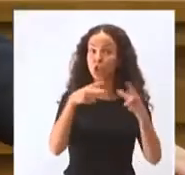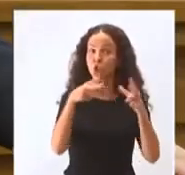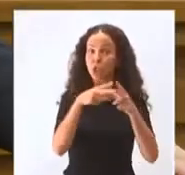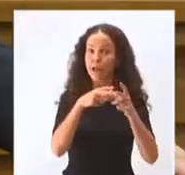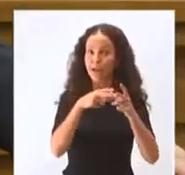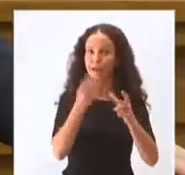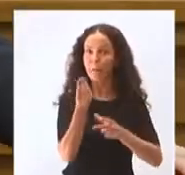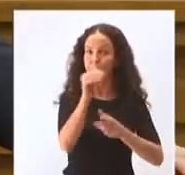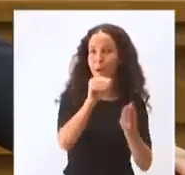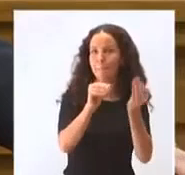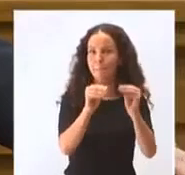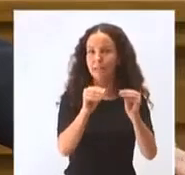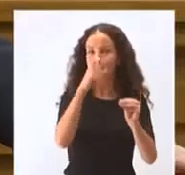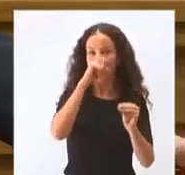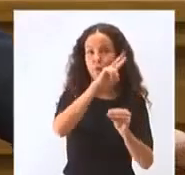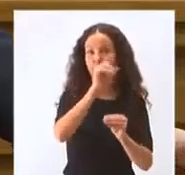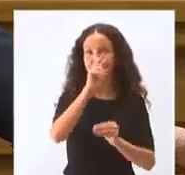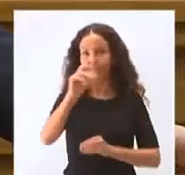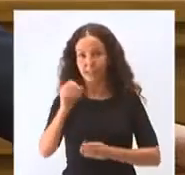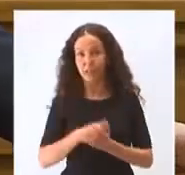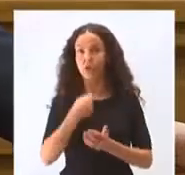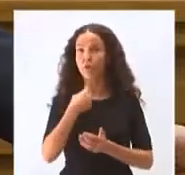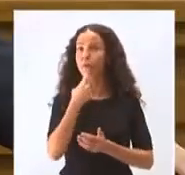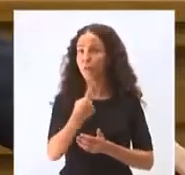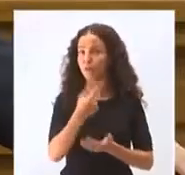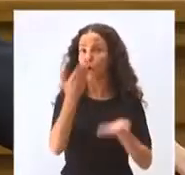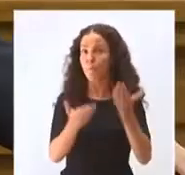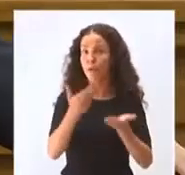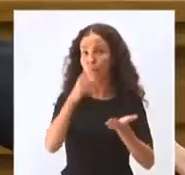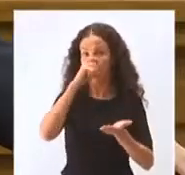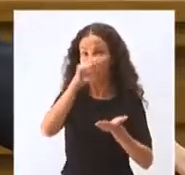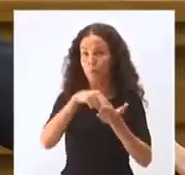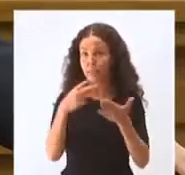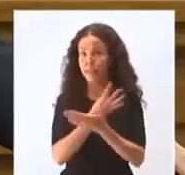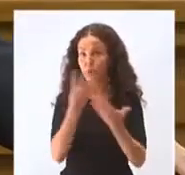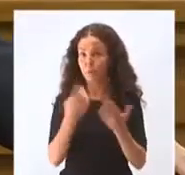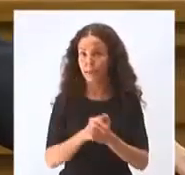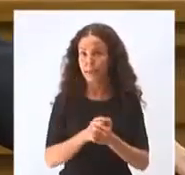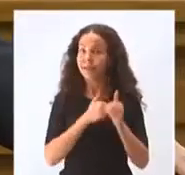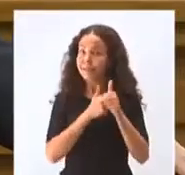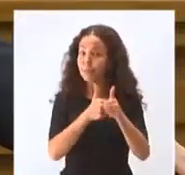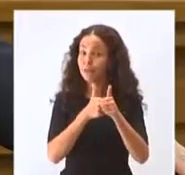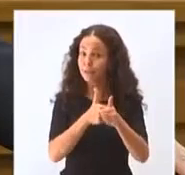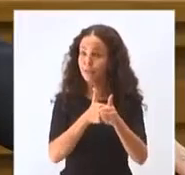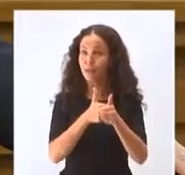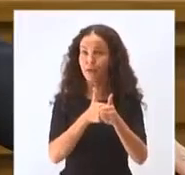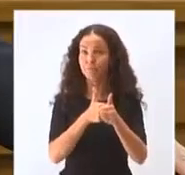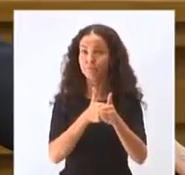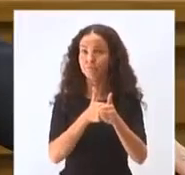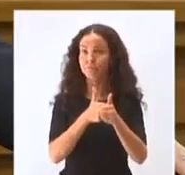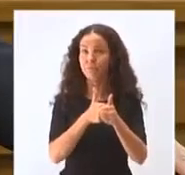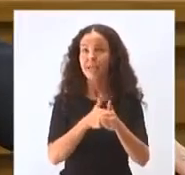2020 y lo estoy diciendo respecto del 2019 en dependencia como comprenderán tenemos